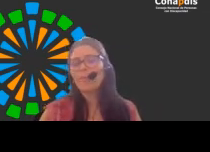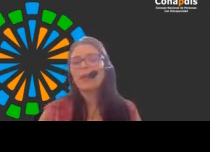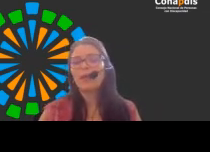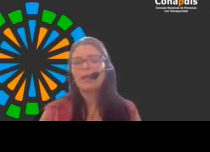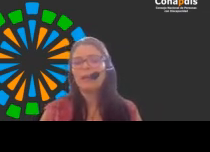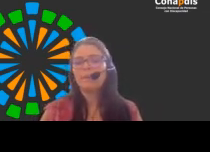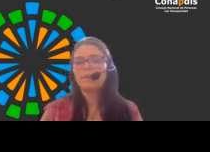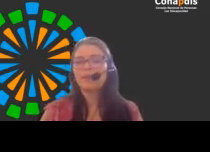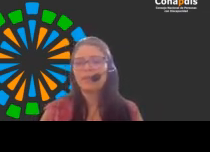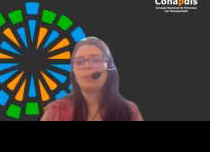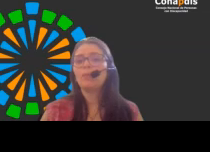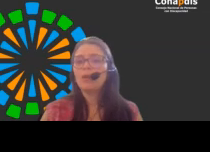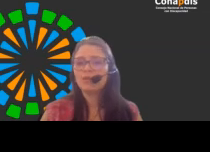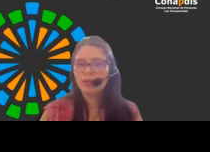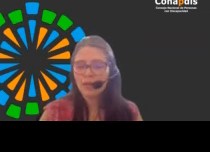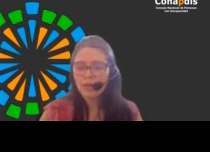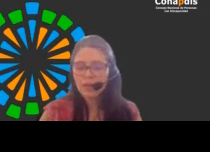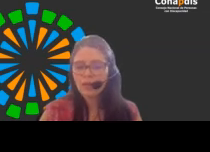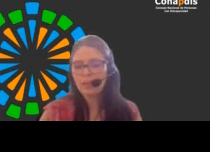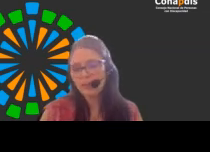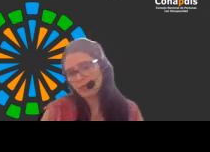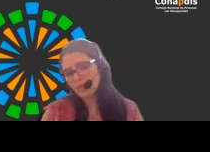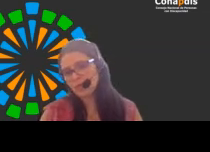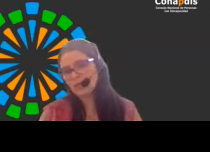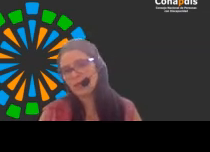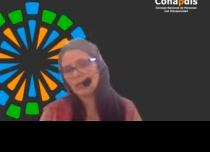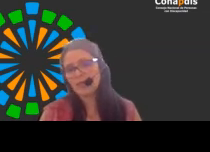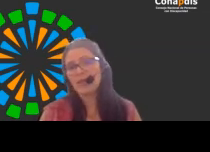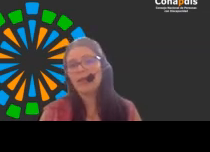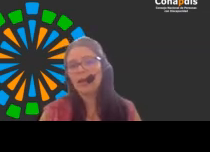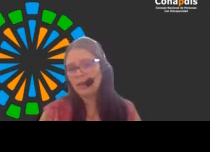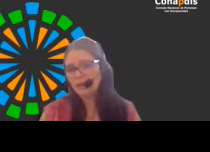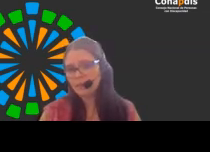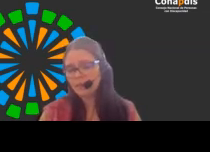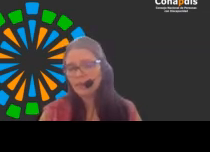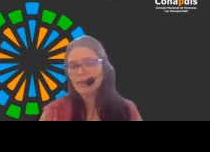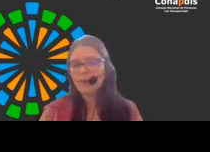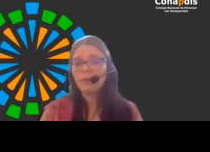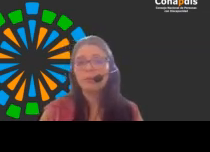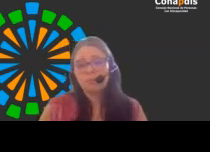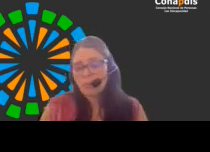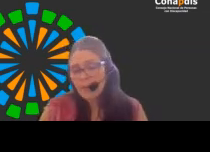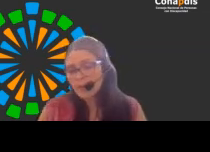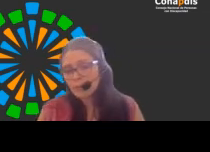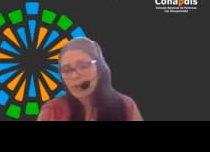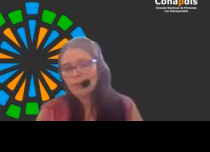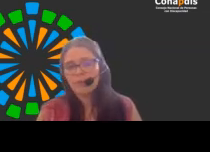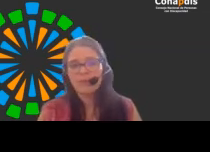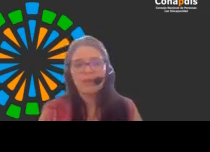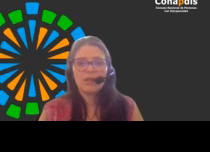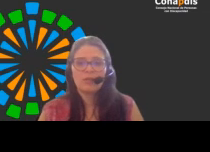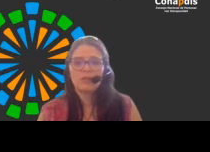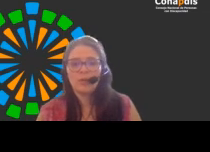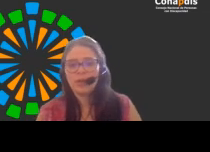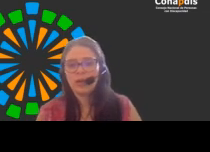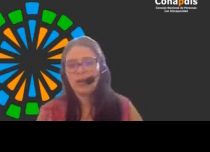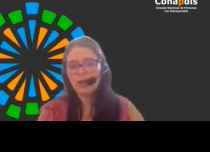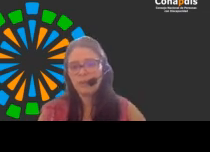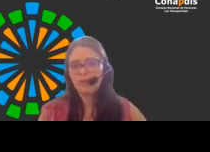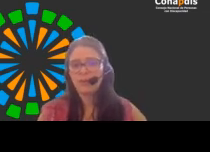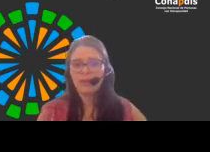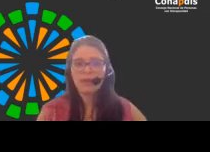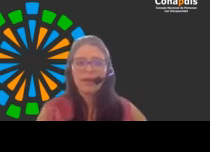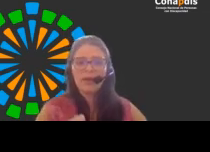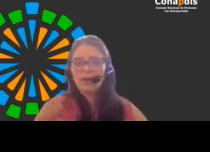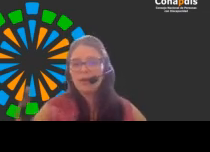mayor densidad poblacional de personas con discapacidad hay verdad A veces podríamos pensar que son los